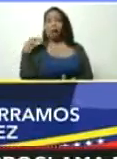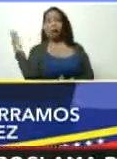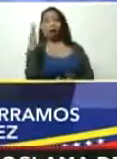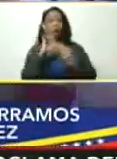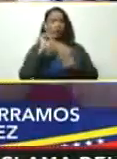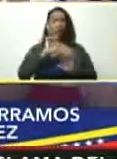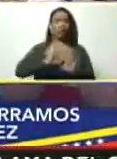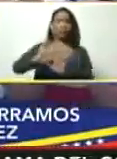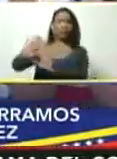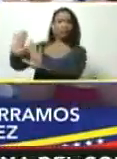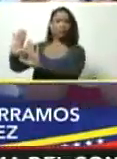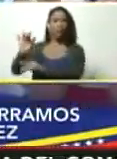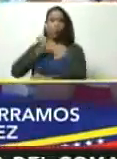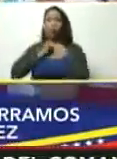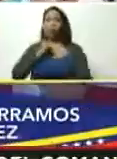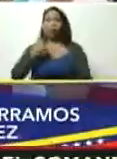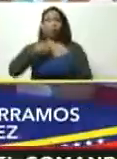cualquier aspiracionismo.